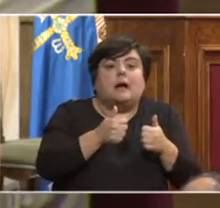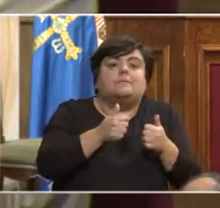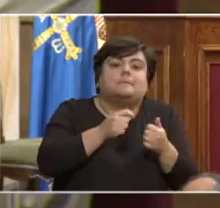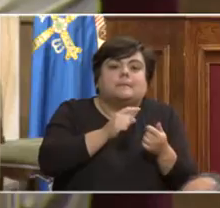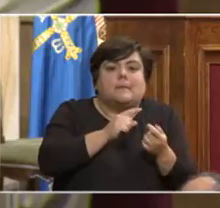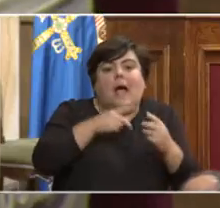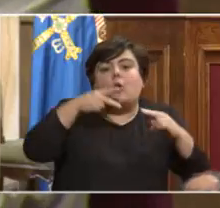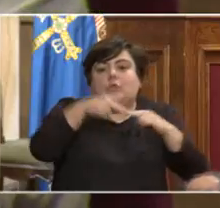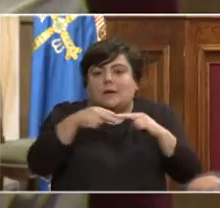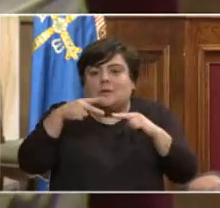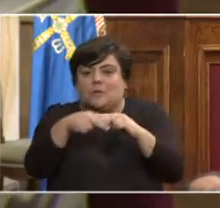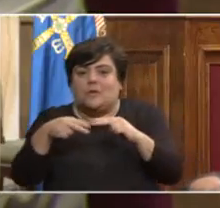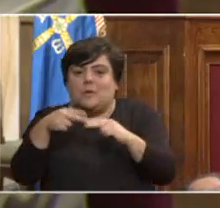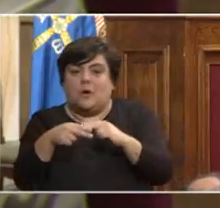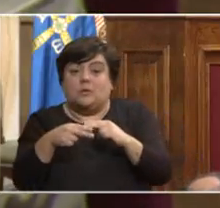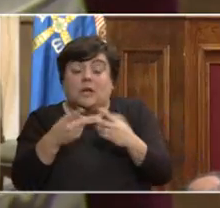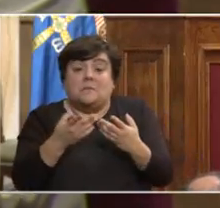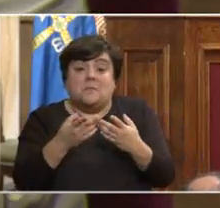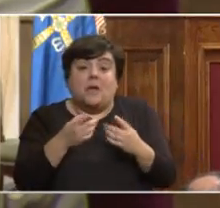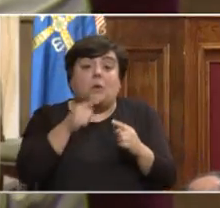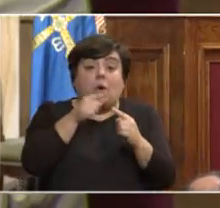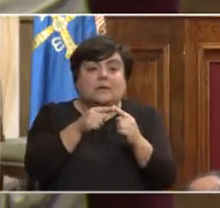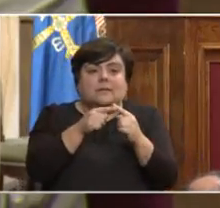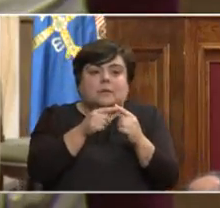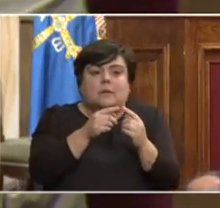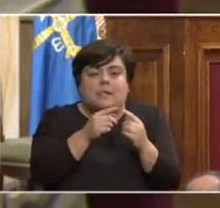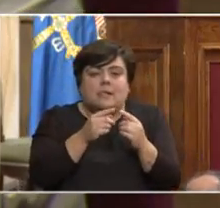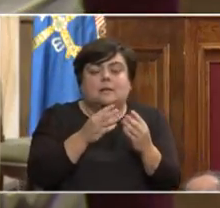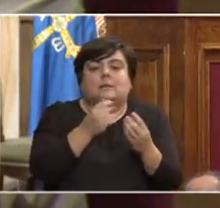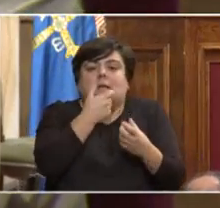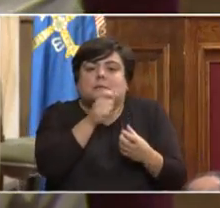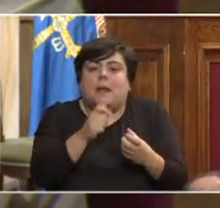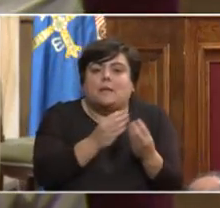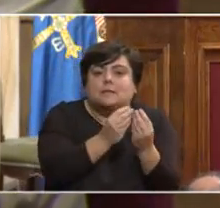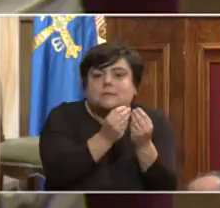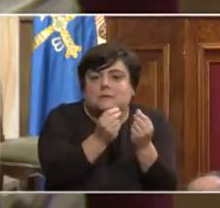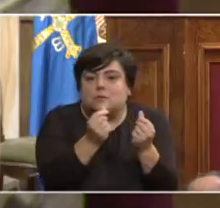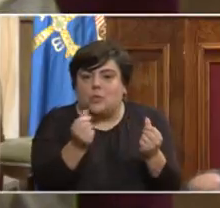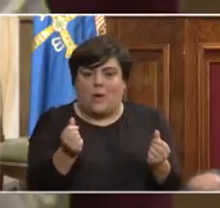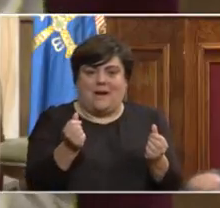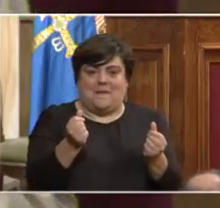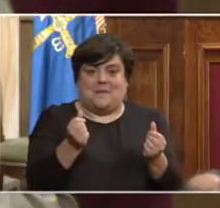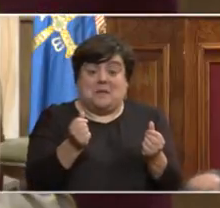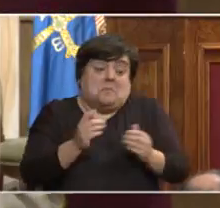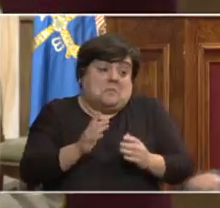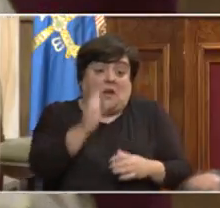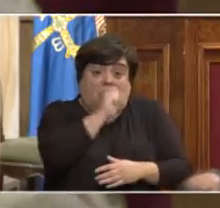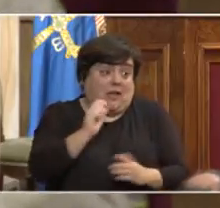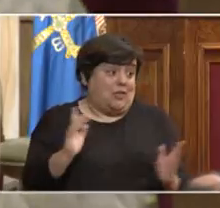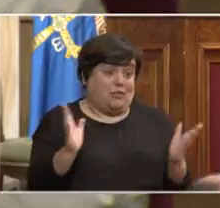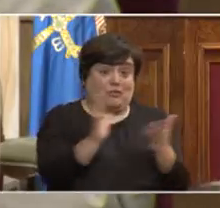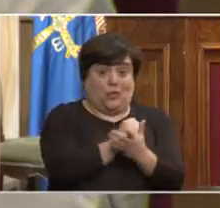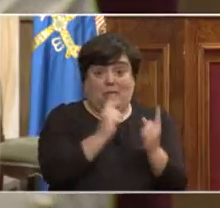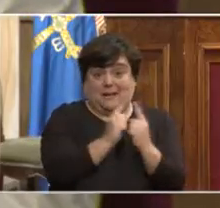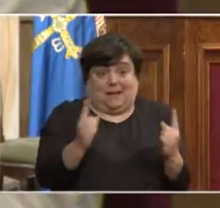empezamos a recortarla y a tratar de suavizar ciertas asperezas. Pero claro, toda la canción era